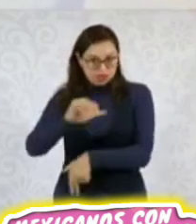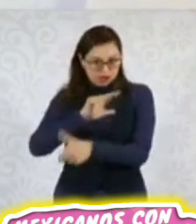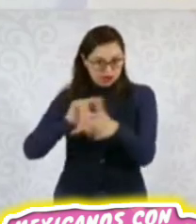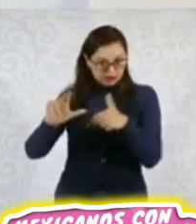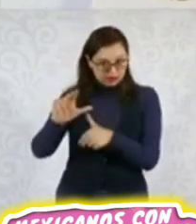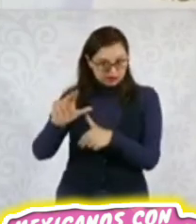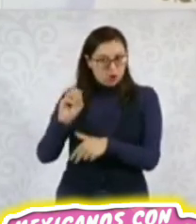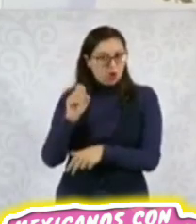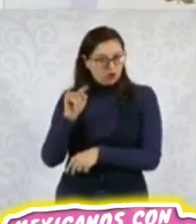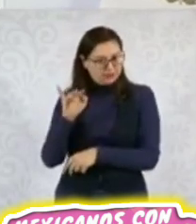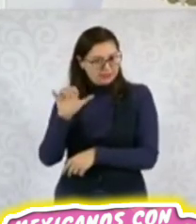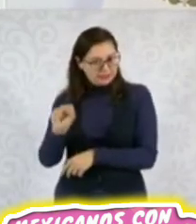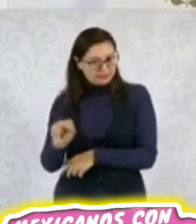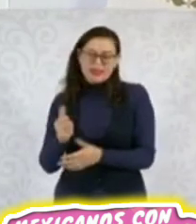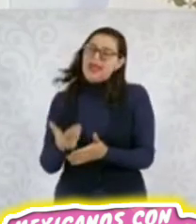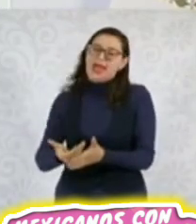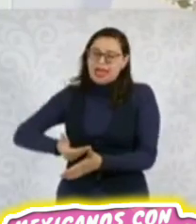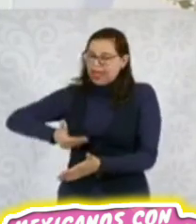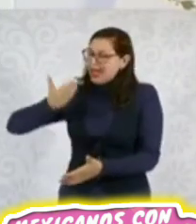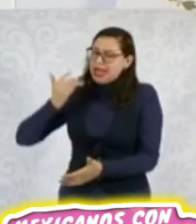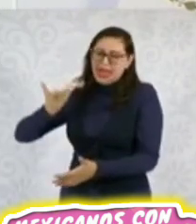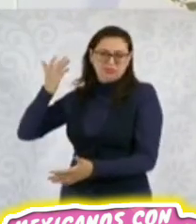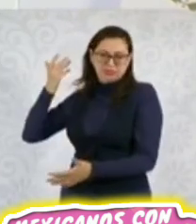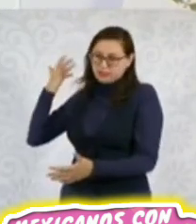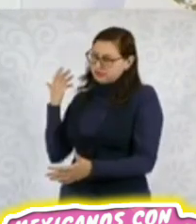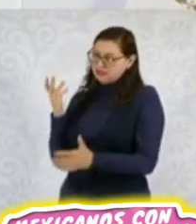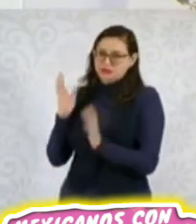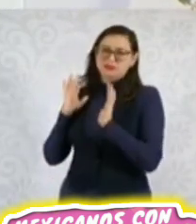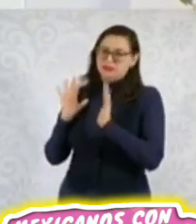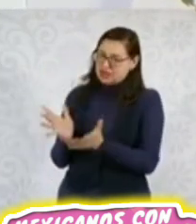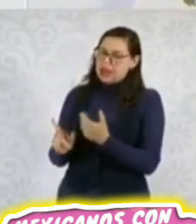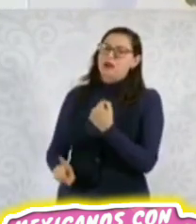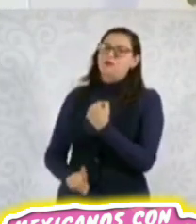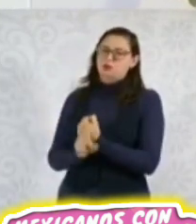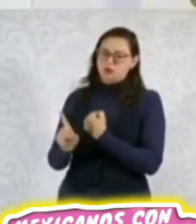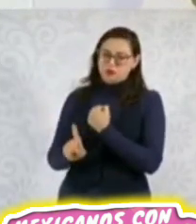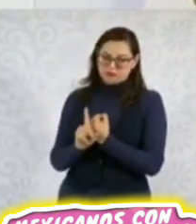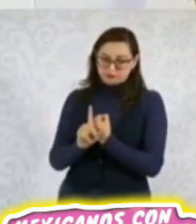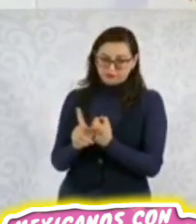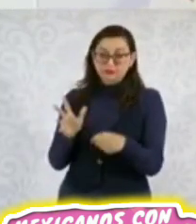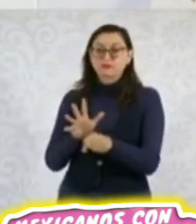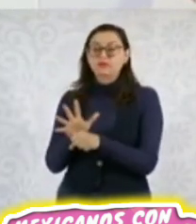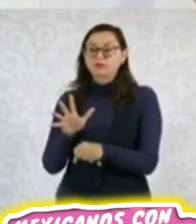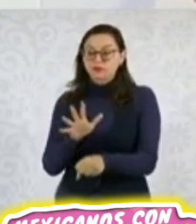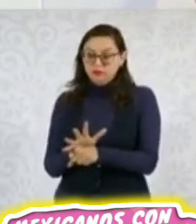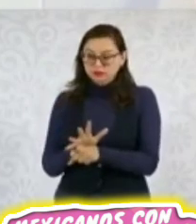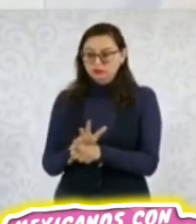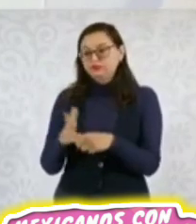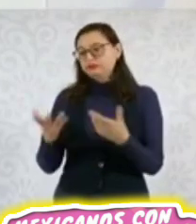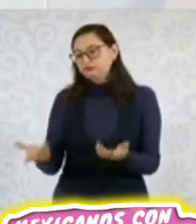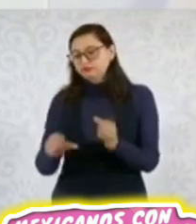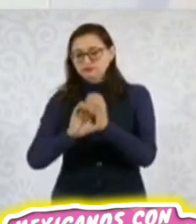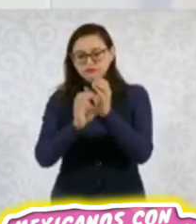Uno, el sistema hídrico de Acapulco, que tiene que ver con abastecimiento de agua potable, sus